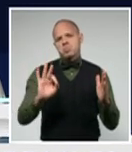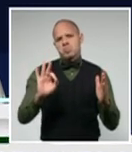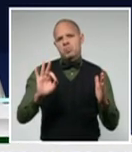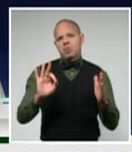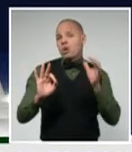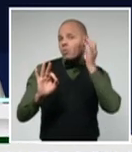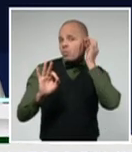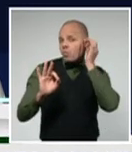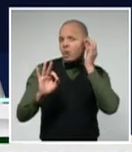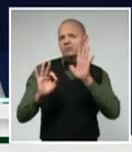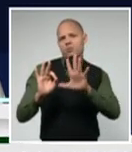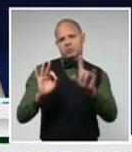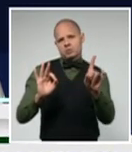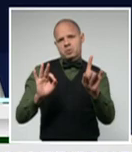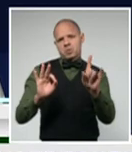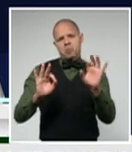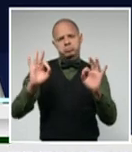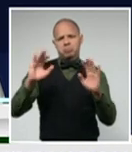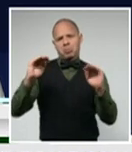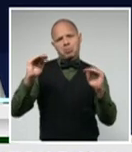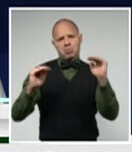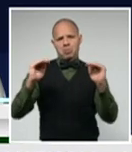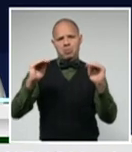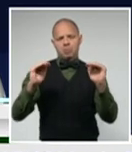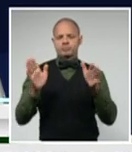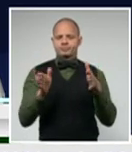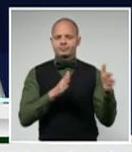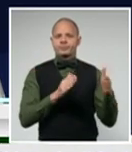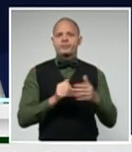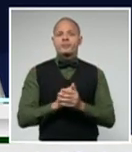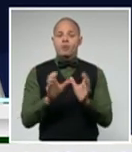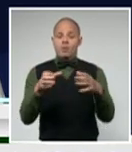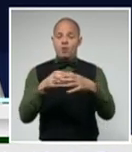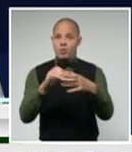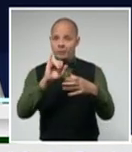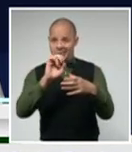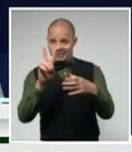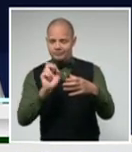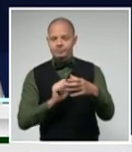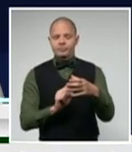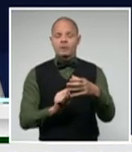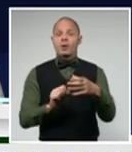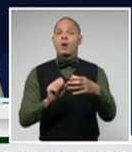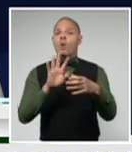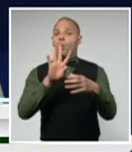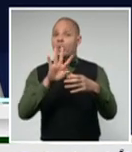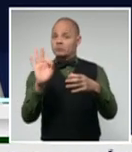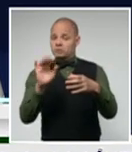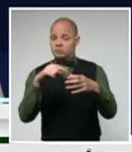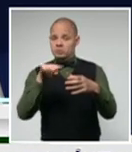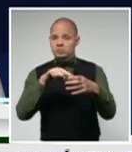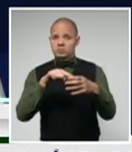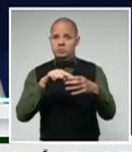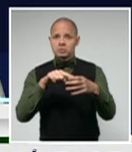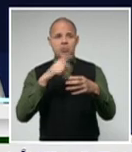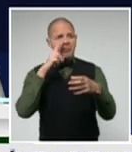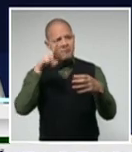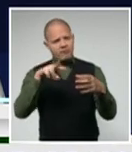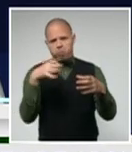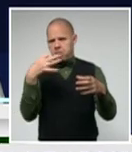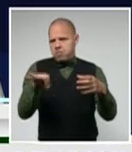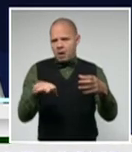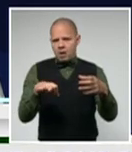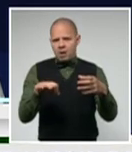44 de los 62 casos diagnosticados, el 70,9% estaba totalmente asintomático en